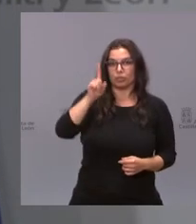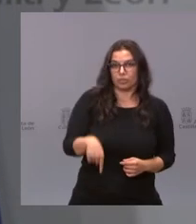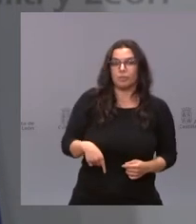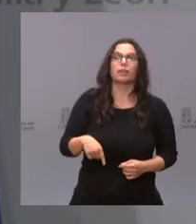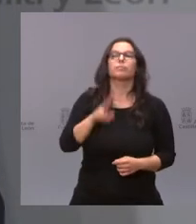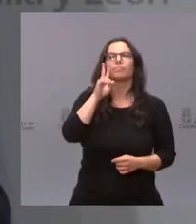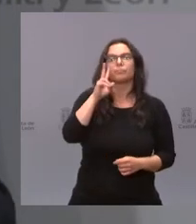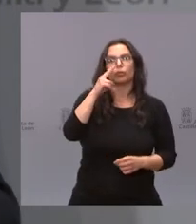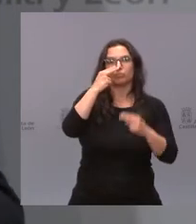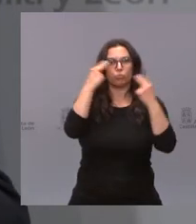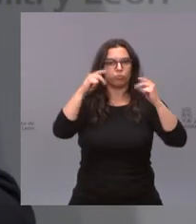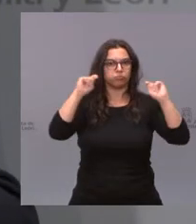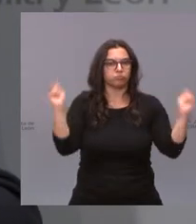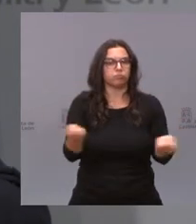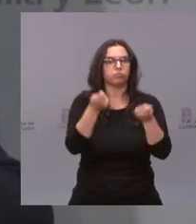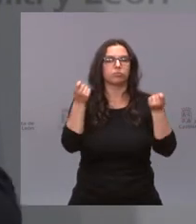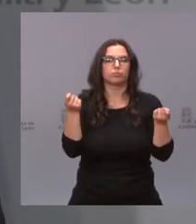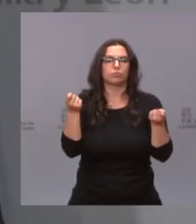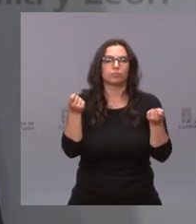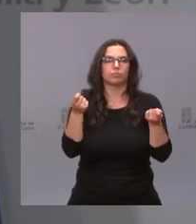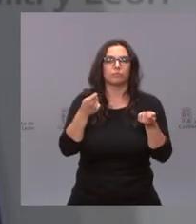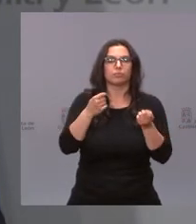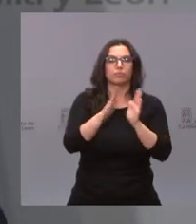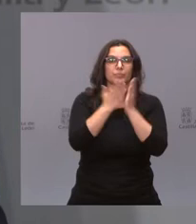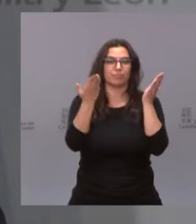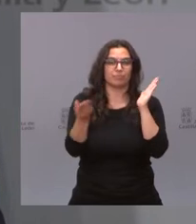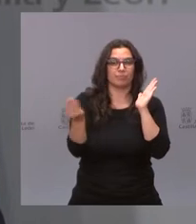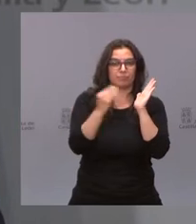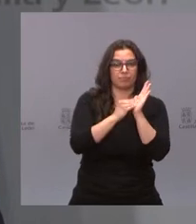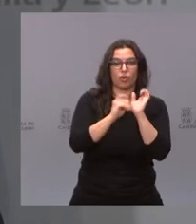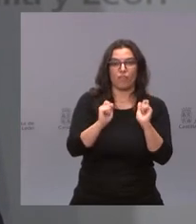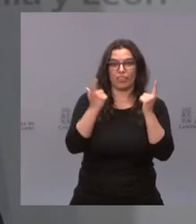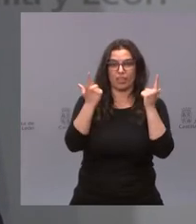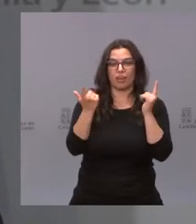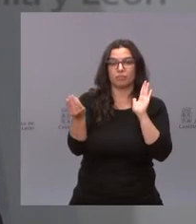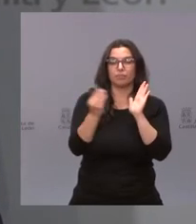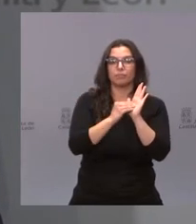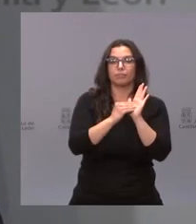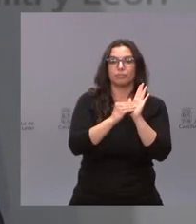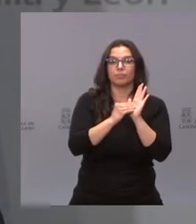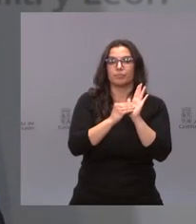publicado en el Bocil la asignación de las